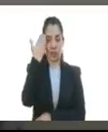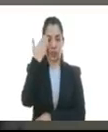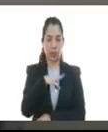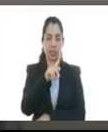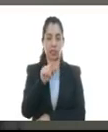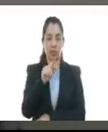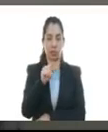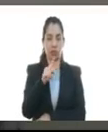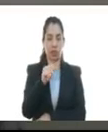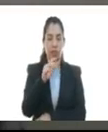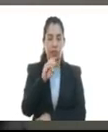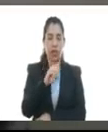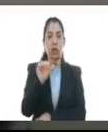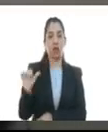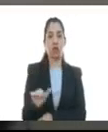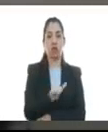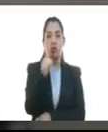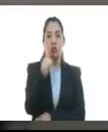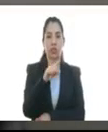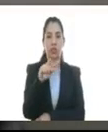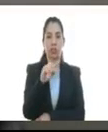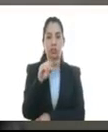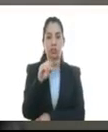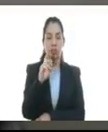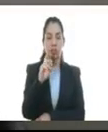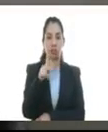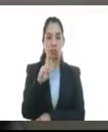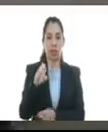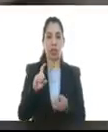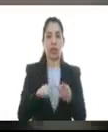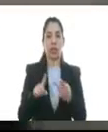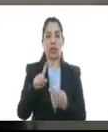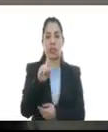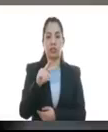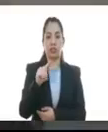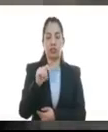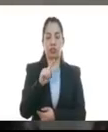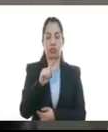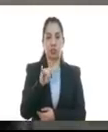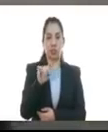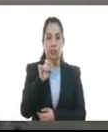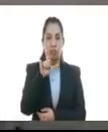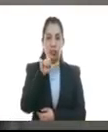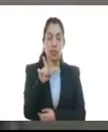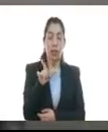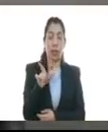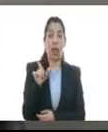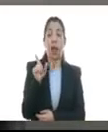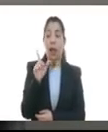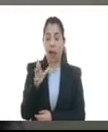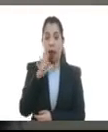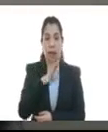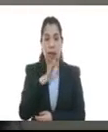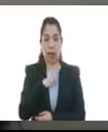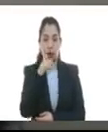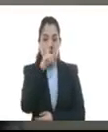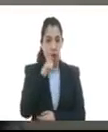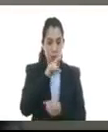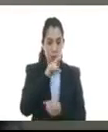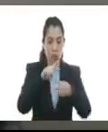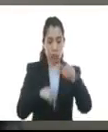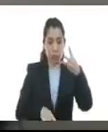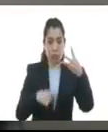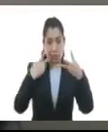Lunes, que es lengua tzotzil, y quisimos ahí hacer esta apertura, ¿no? Este abanico para poder mostrar,